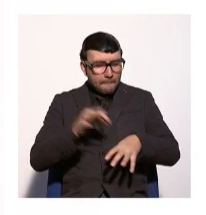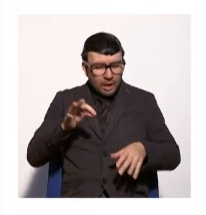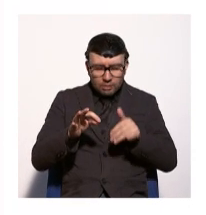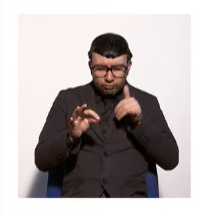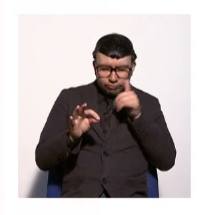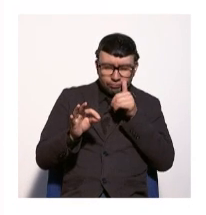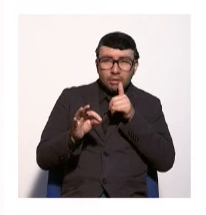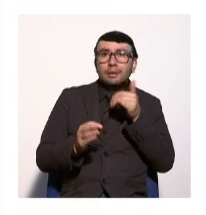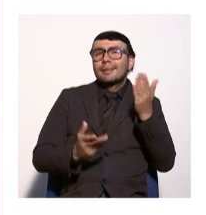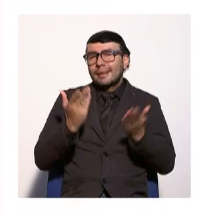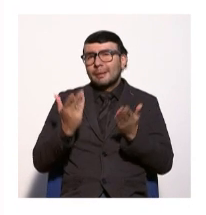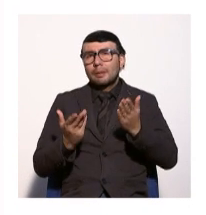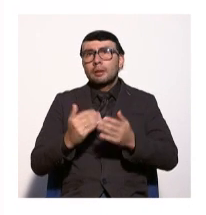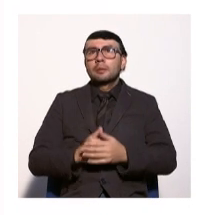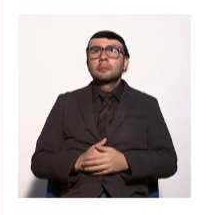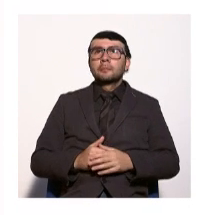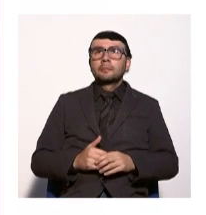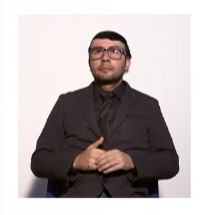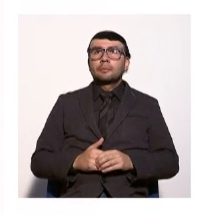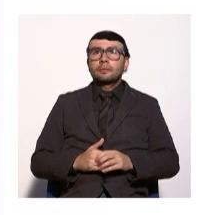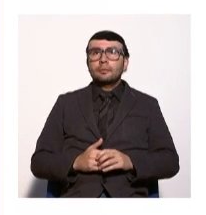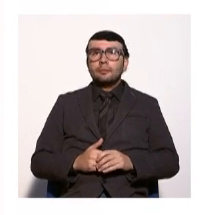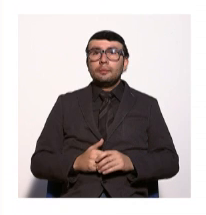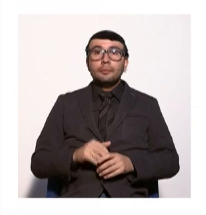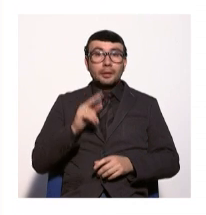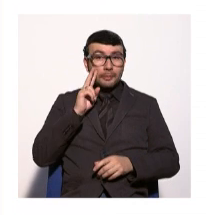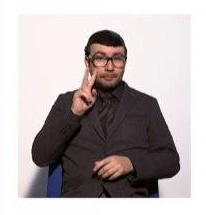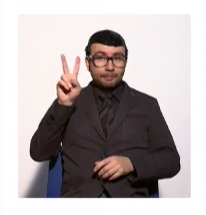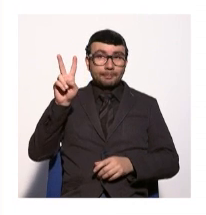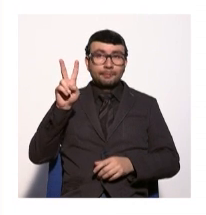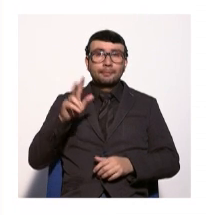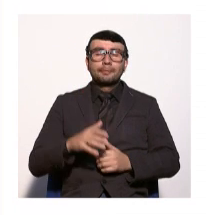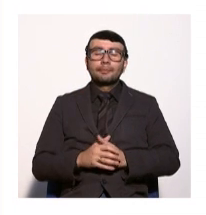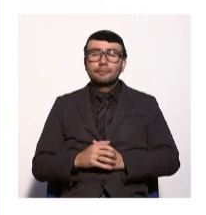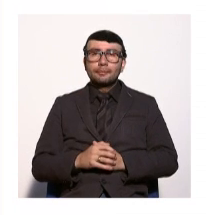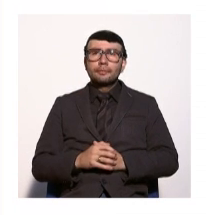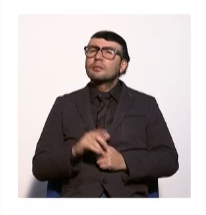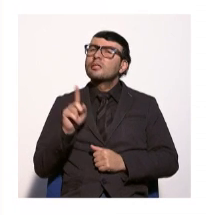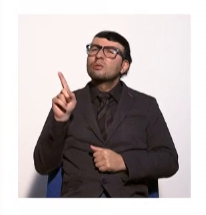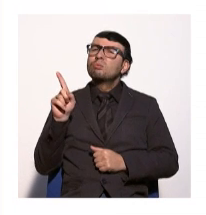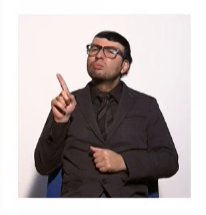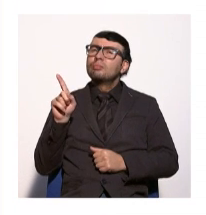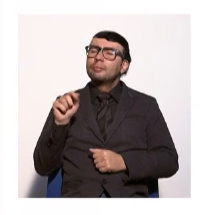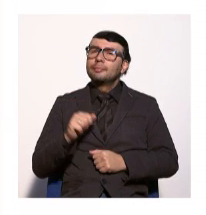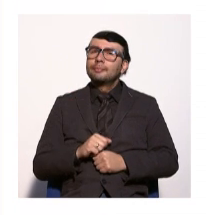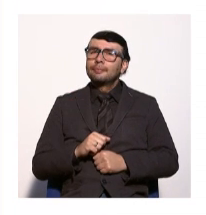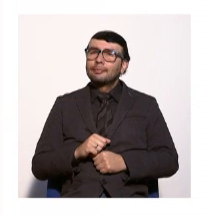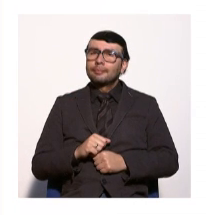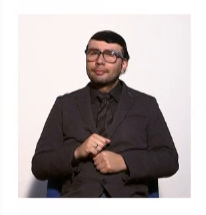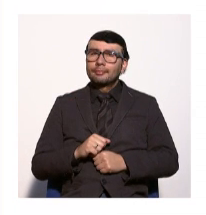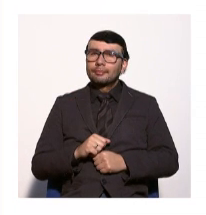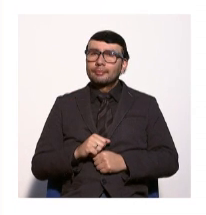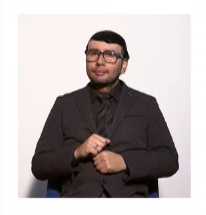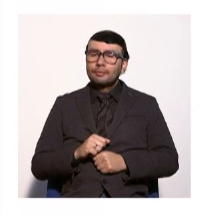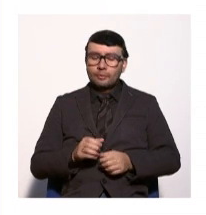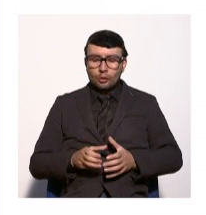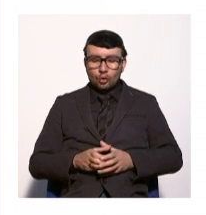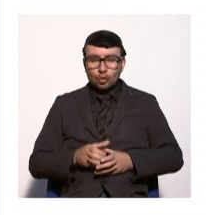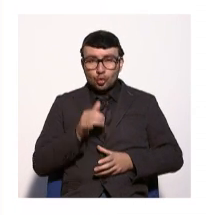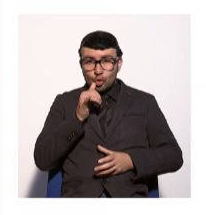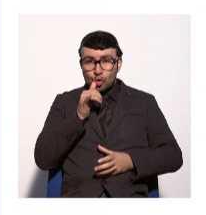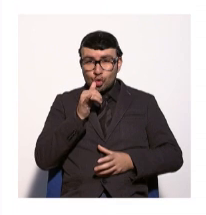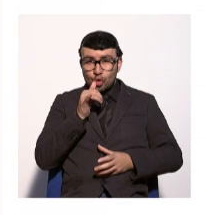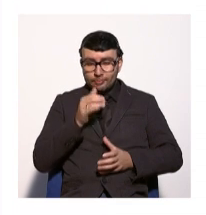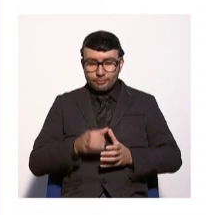bueno vamos a ver esta imagen entonces en la pantalla esto que ustedes ven acá es la vejiga